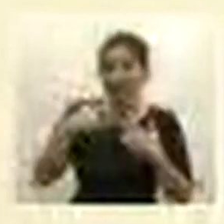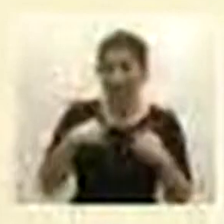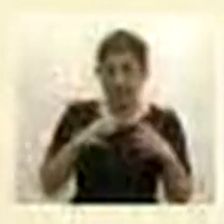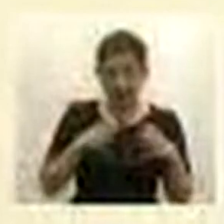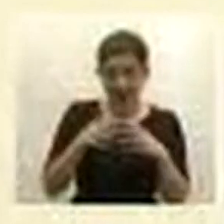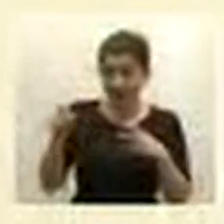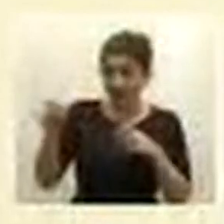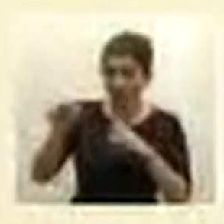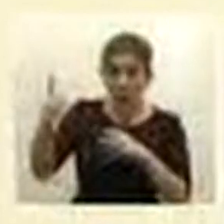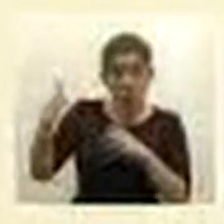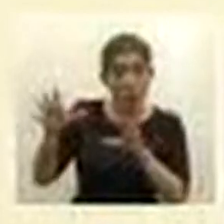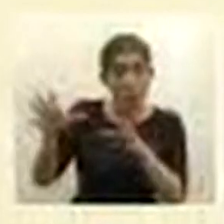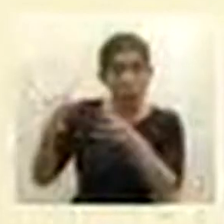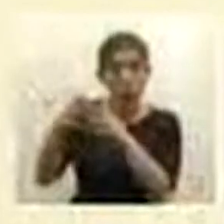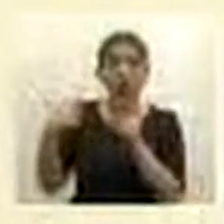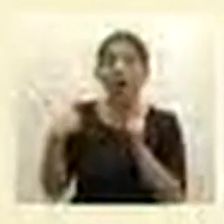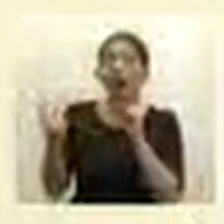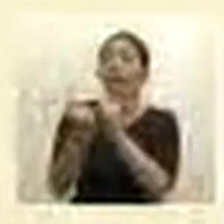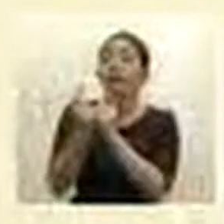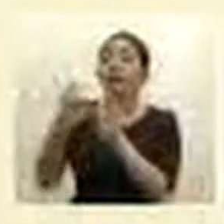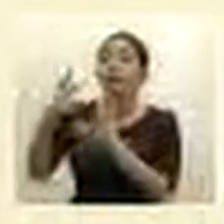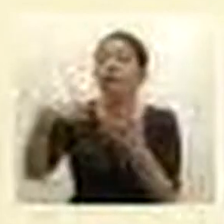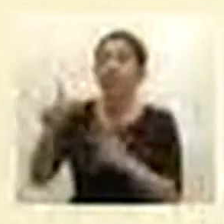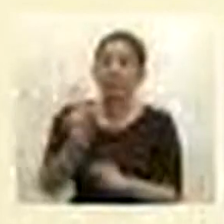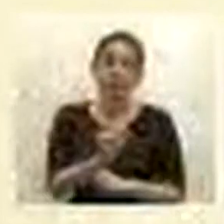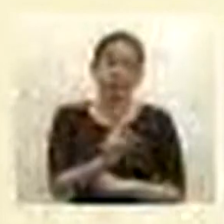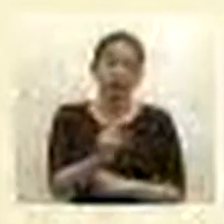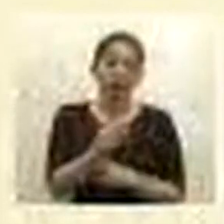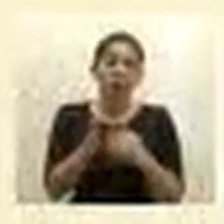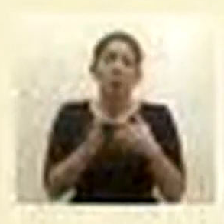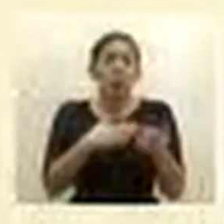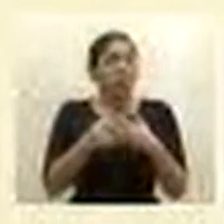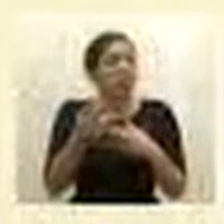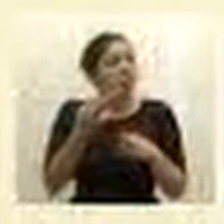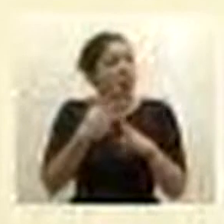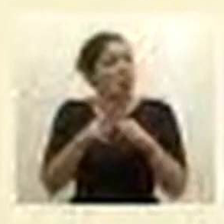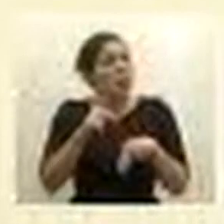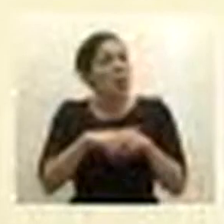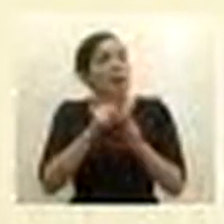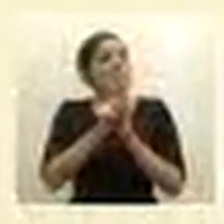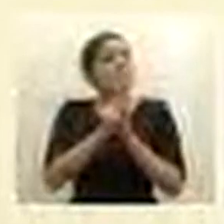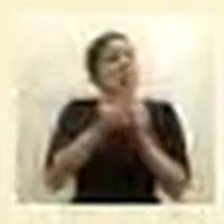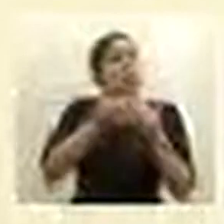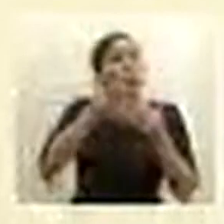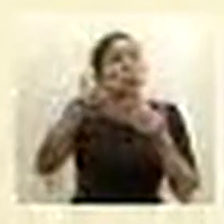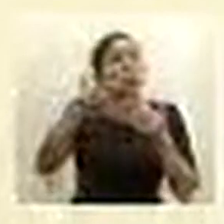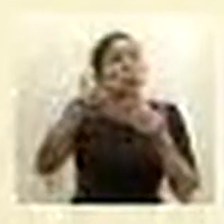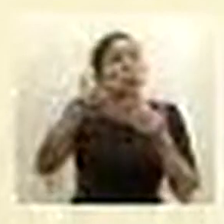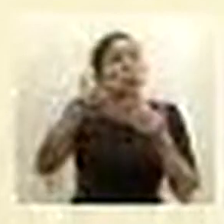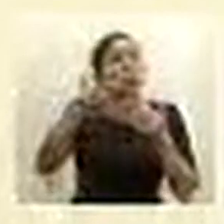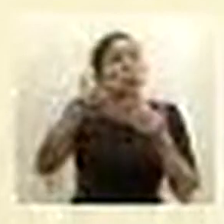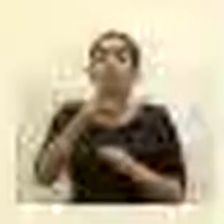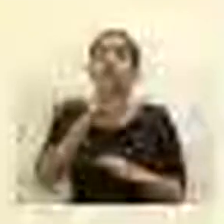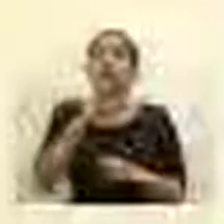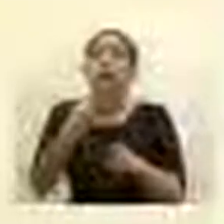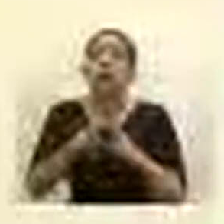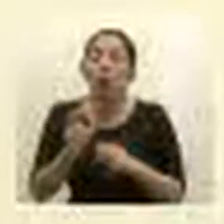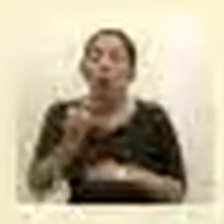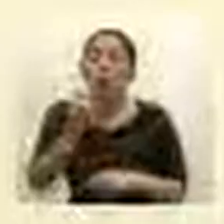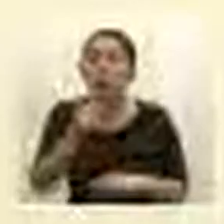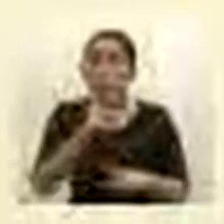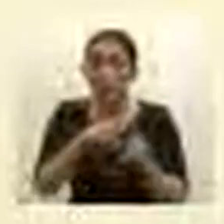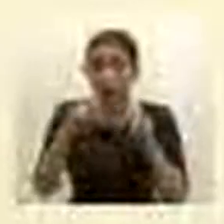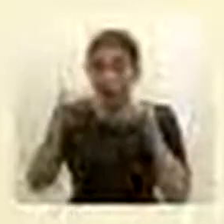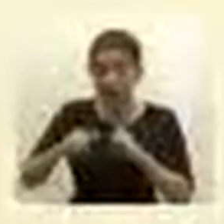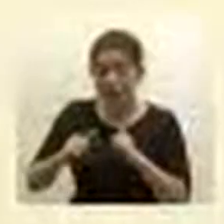social, no entablar una conversación con esa persona, ¿verdad?, por un periodo ahí ya largo, varios minutos. En realidad, si usted tiene que intercambiar algunas palabras, pues está bien,